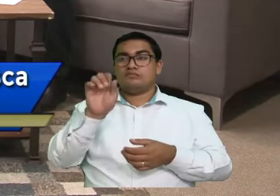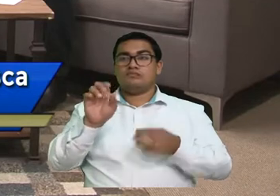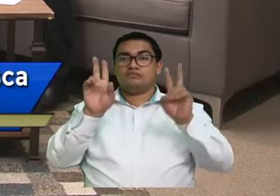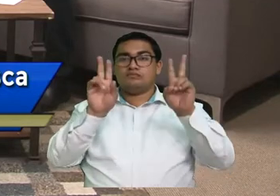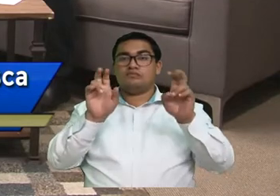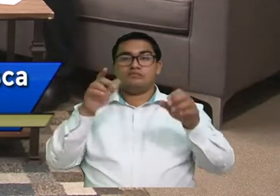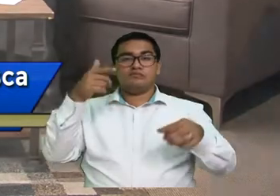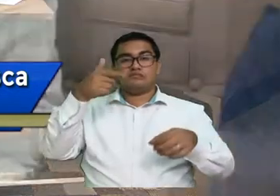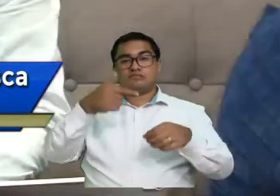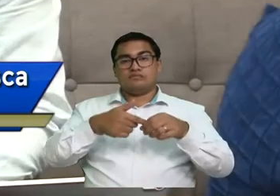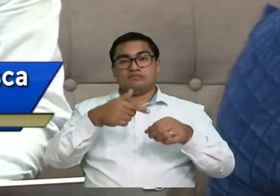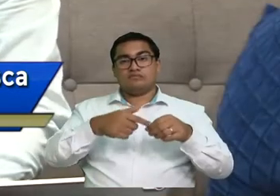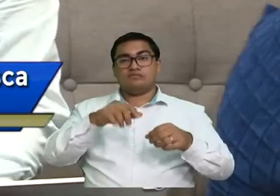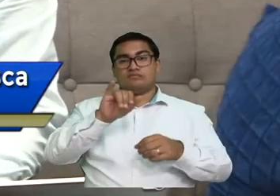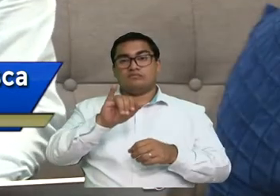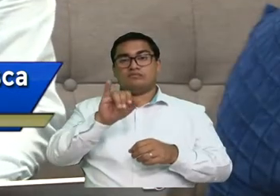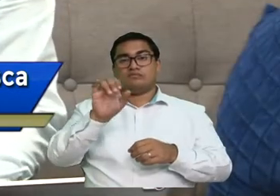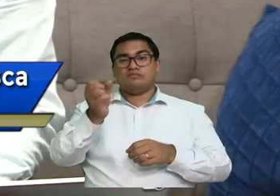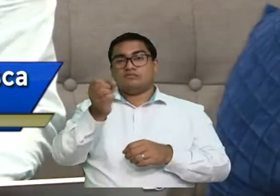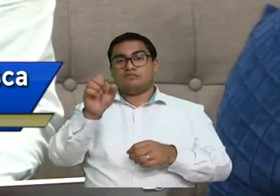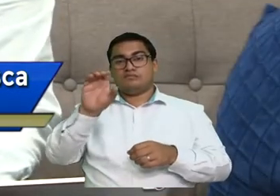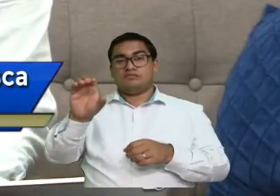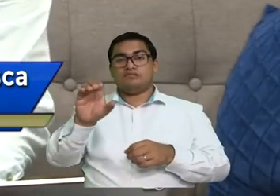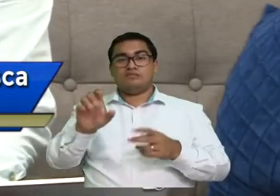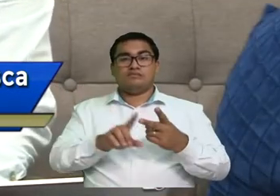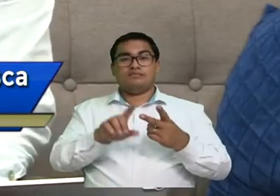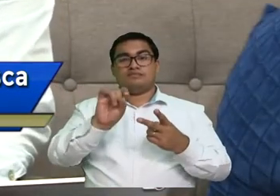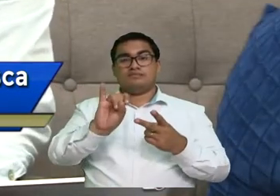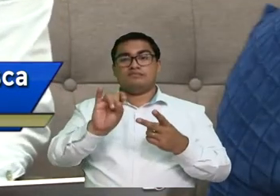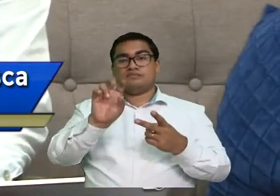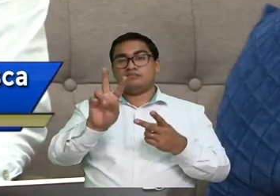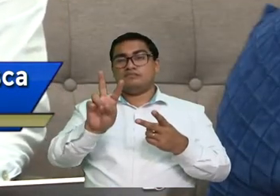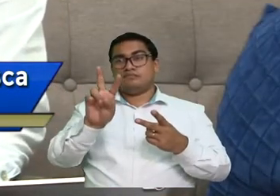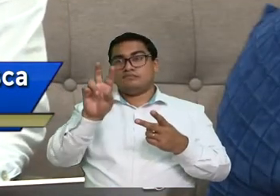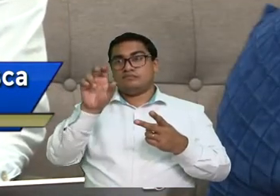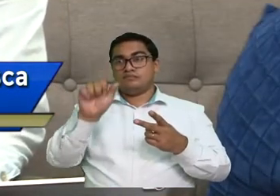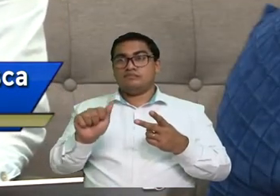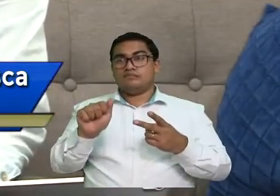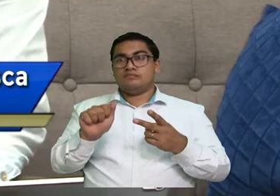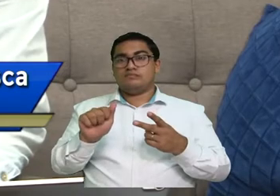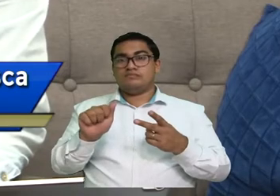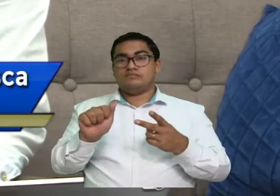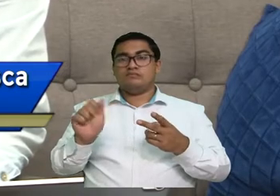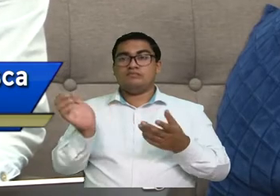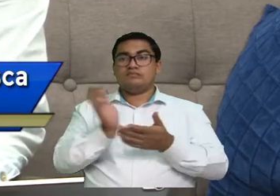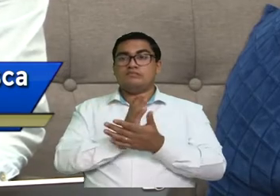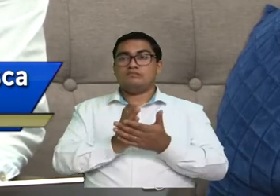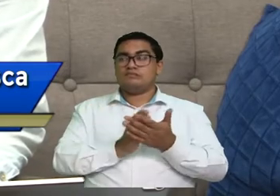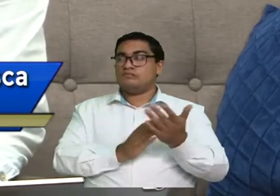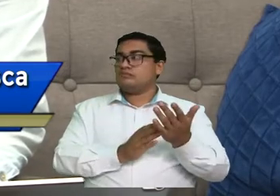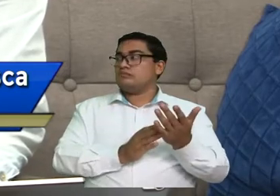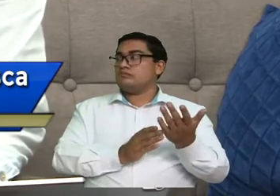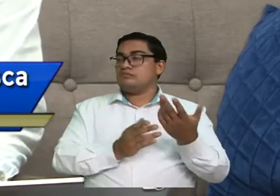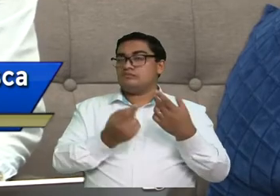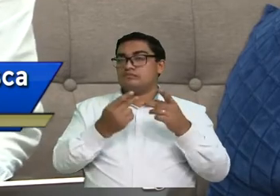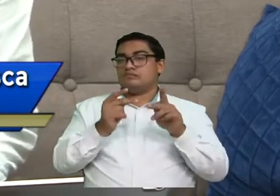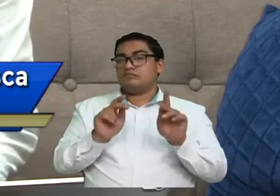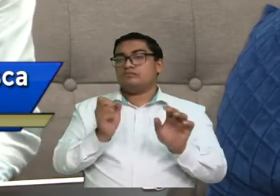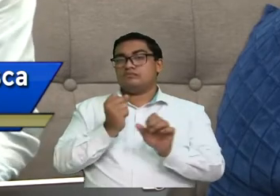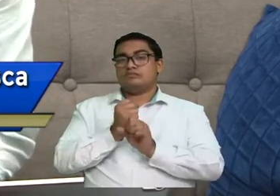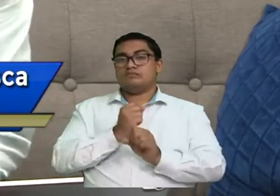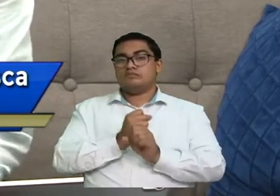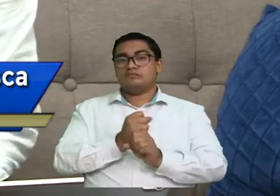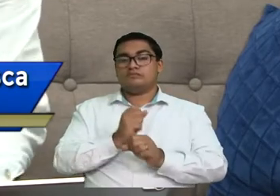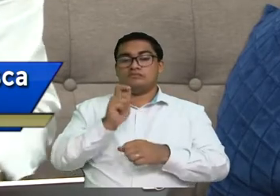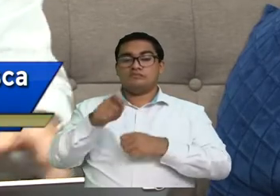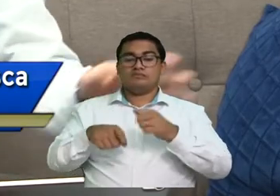el ISC. Sí, sí. Y el IVA, ¿verdad?, el impuesto que está cargado a algunos aperos y equipos de pesca.